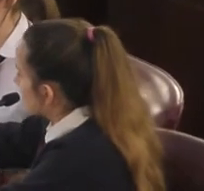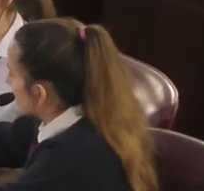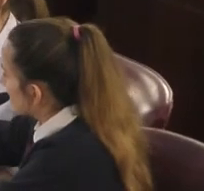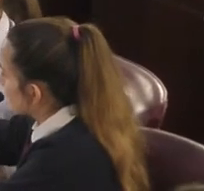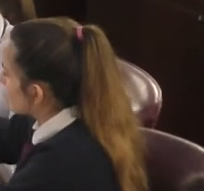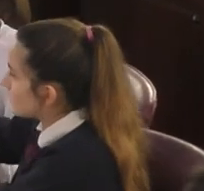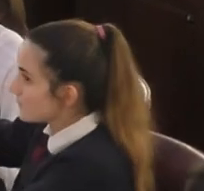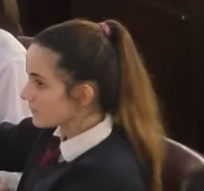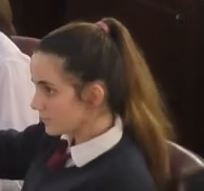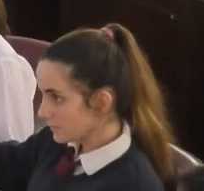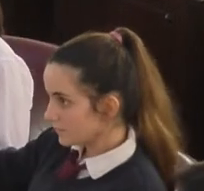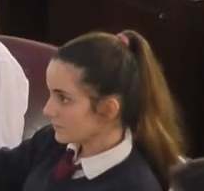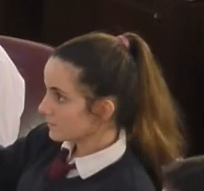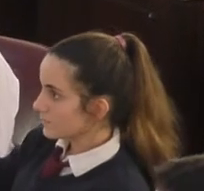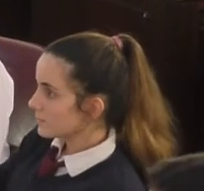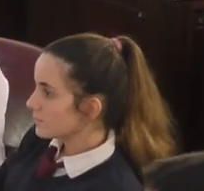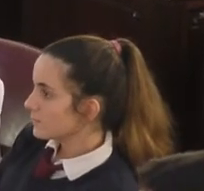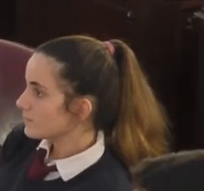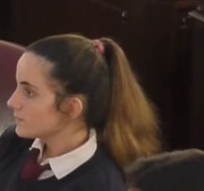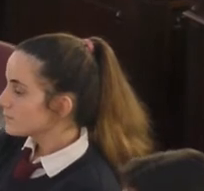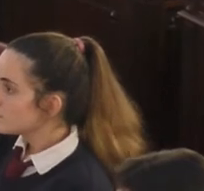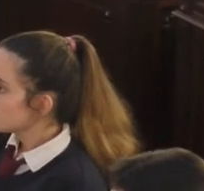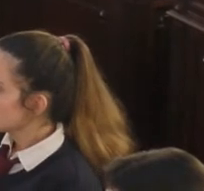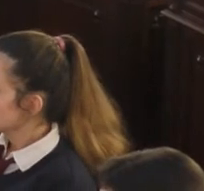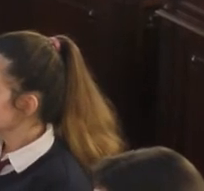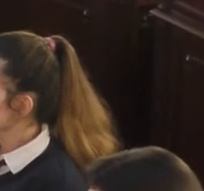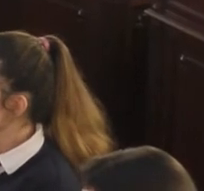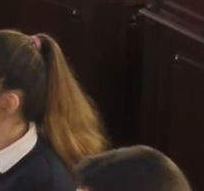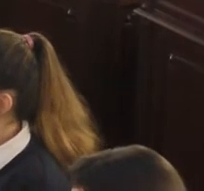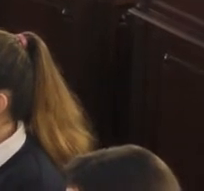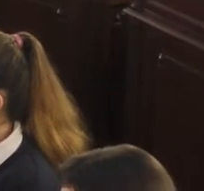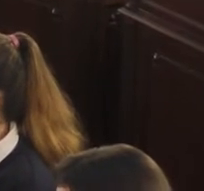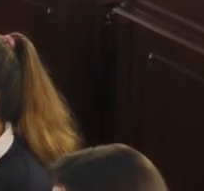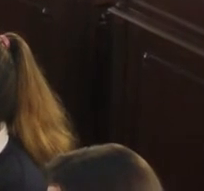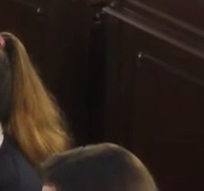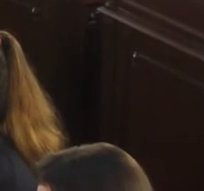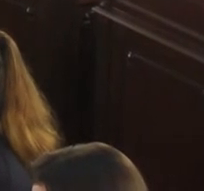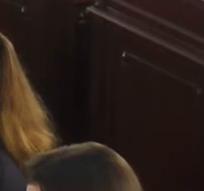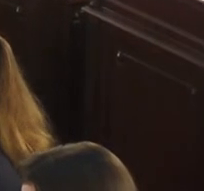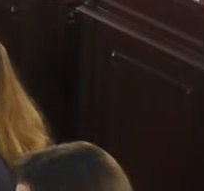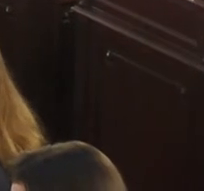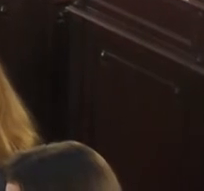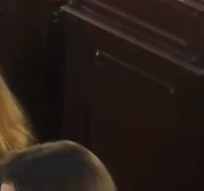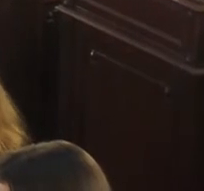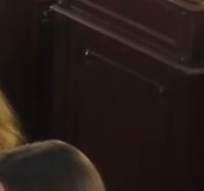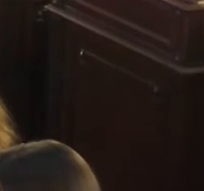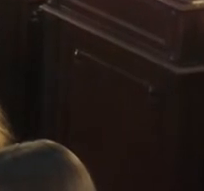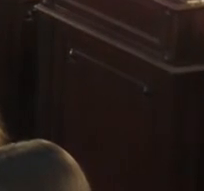Leiva. Gaia Lorenzón. Franco Maggi. Micaela